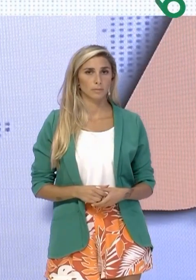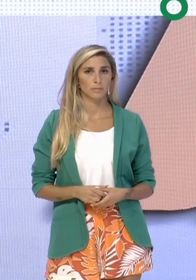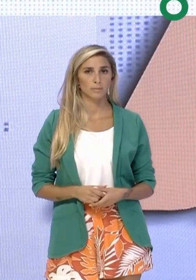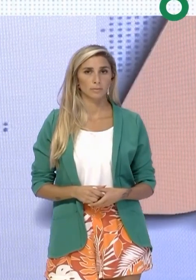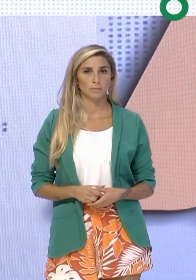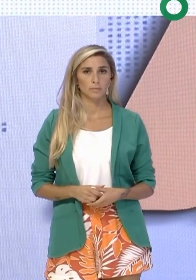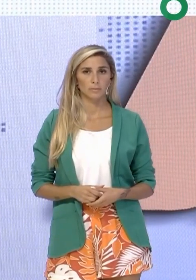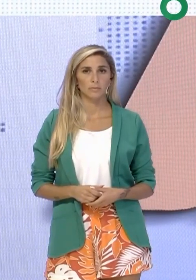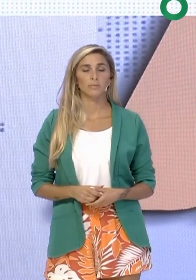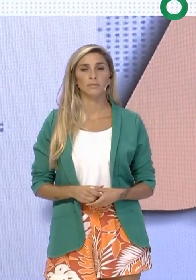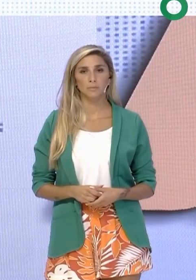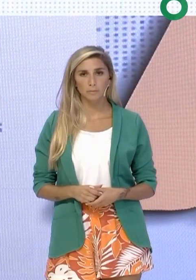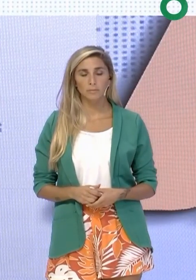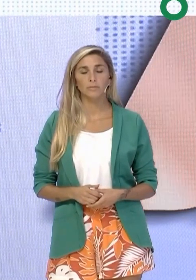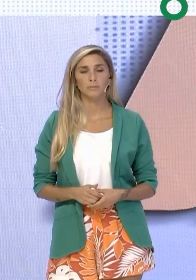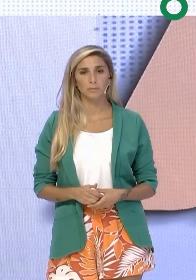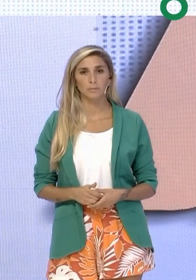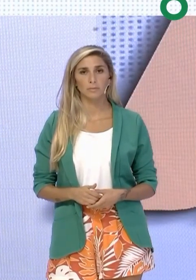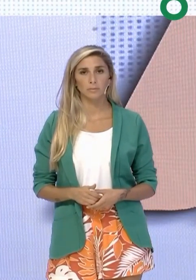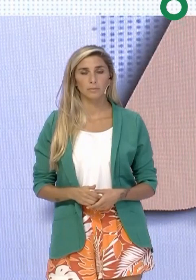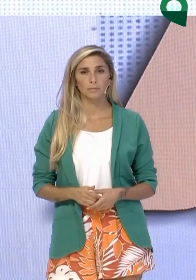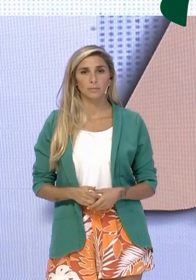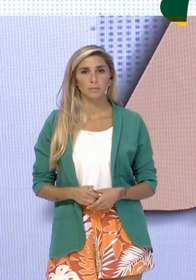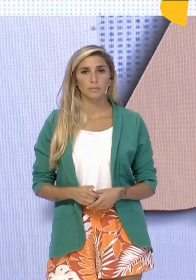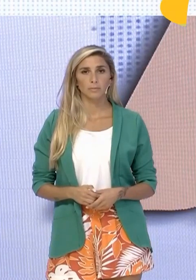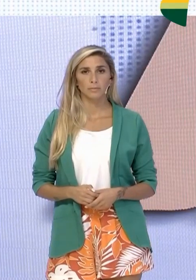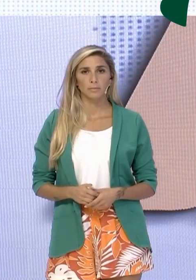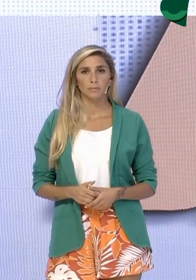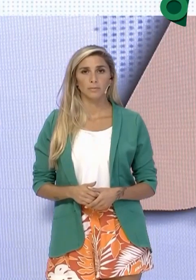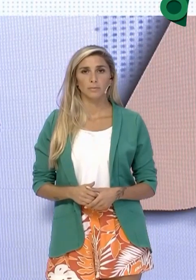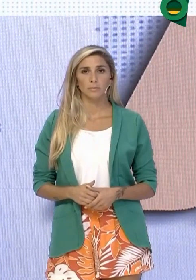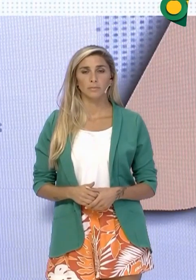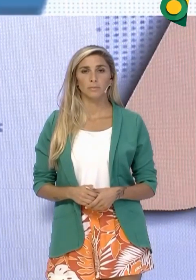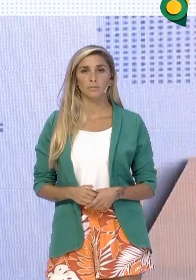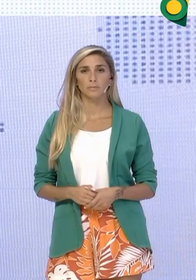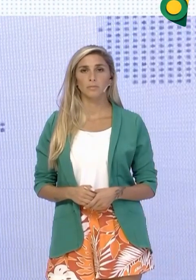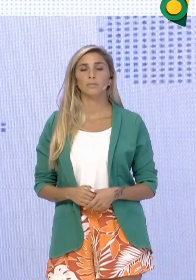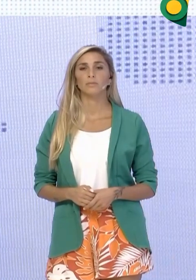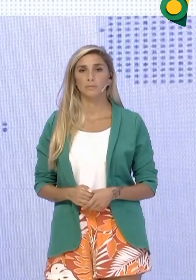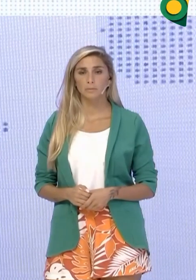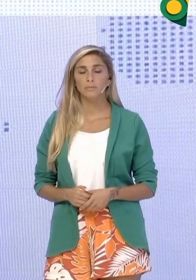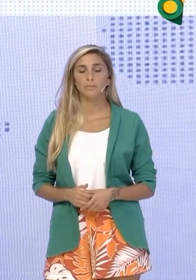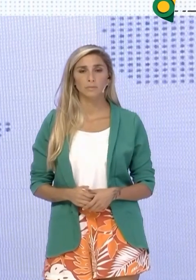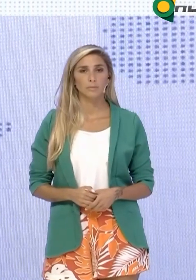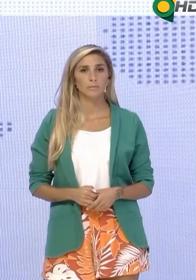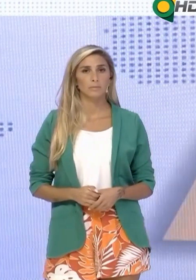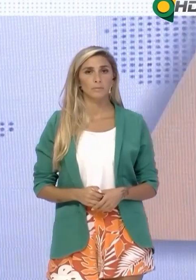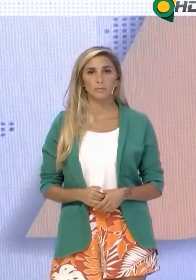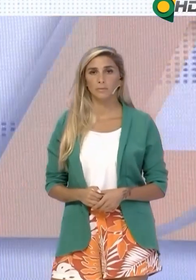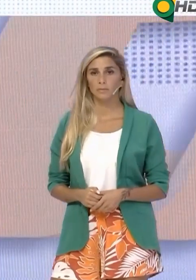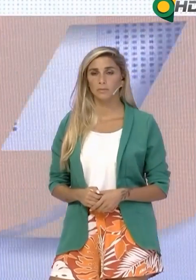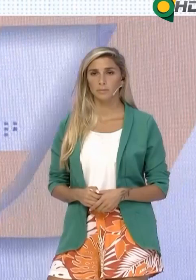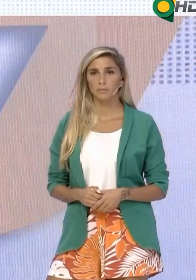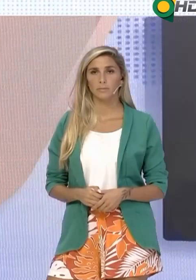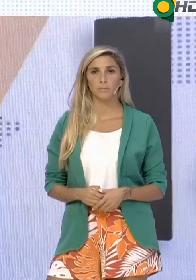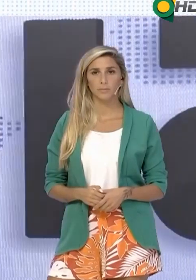de distintas plataformas, uh-huh, en donde los papás facilitamos la posibilidad de transacciones económicas, como la compra,